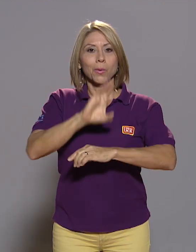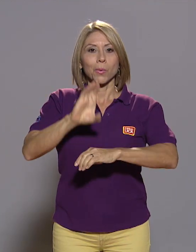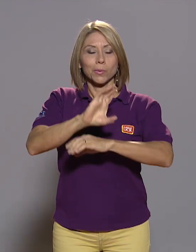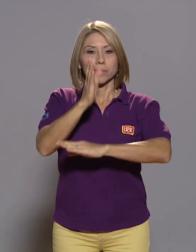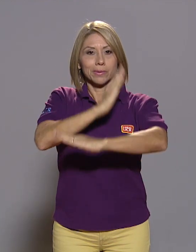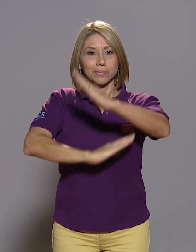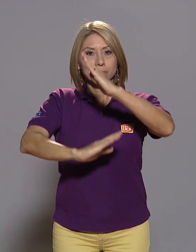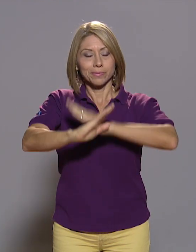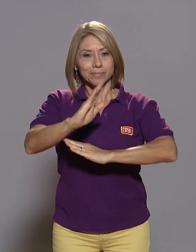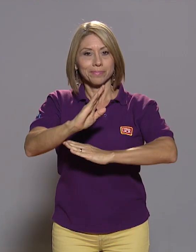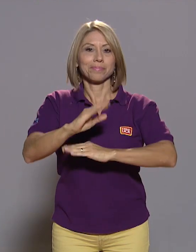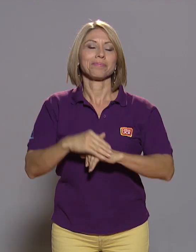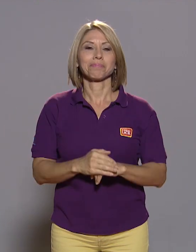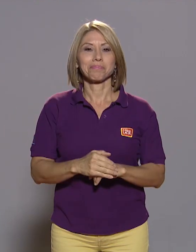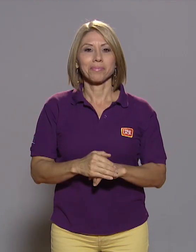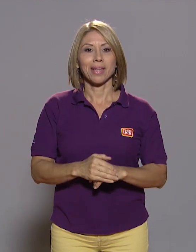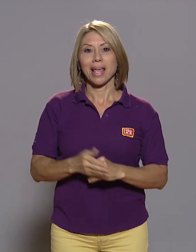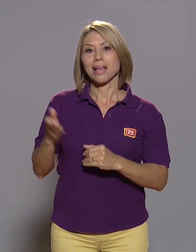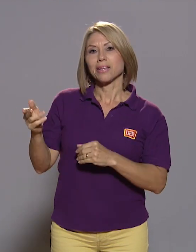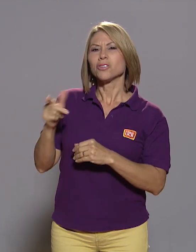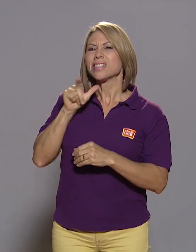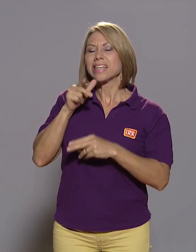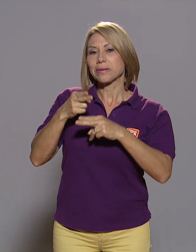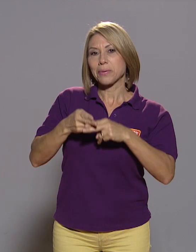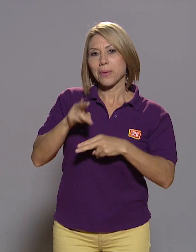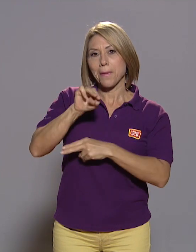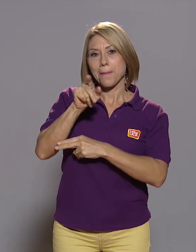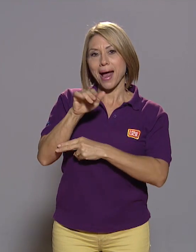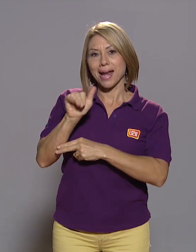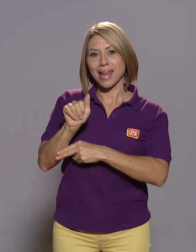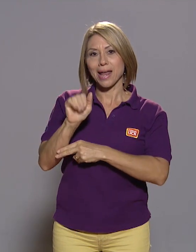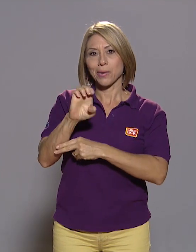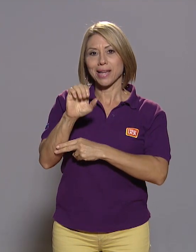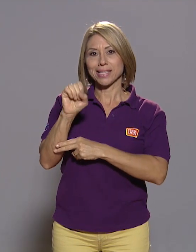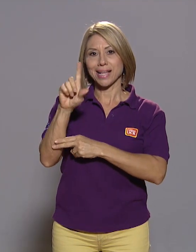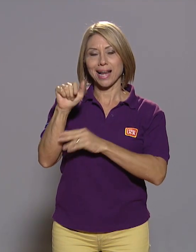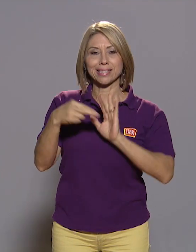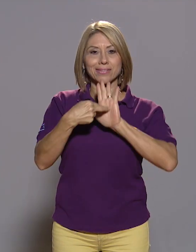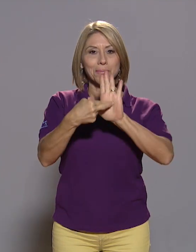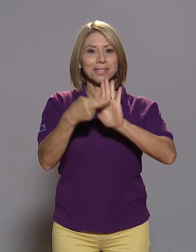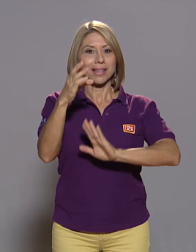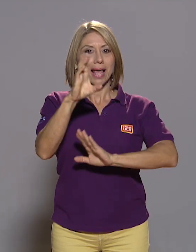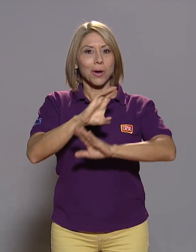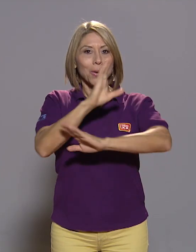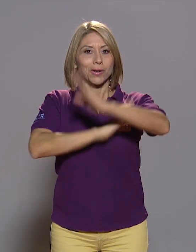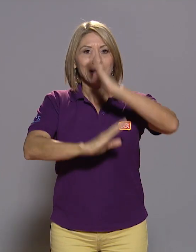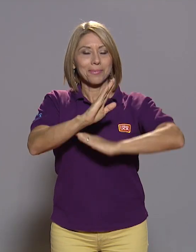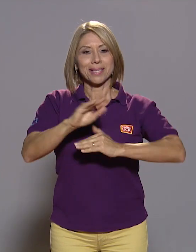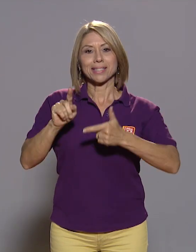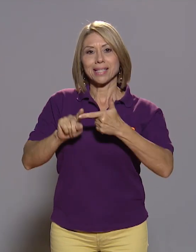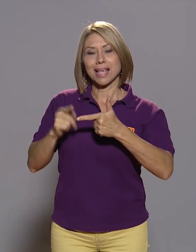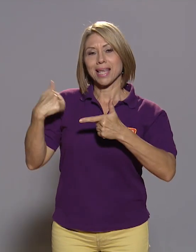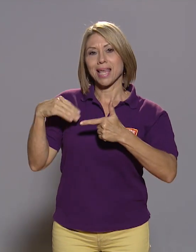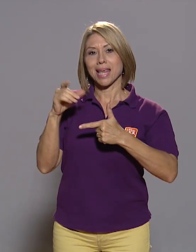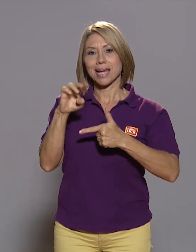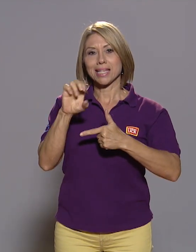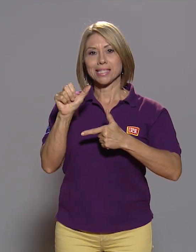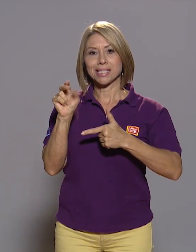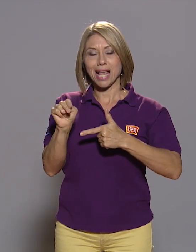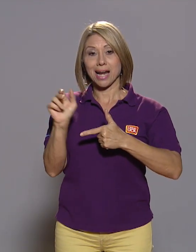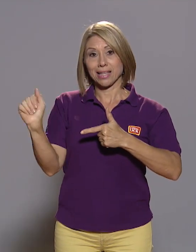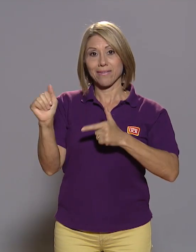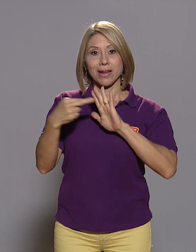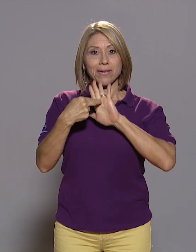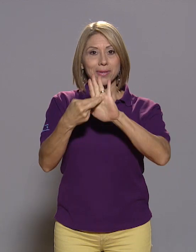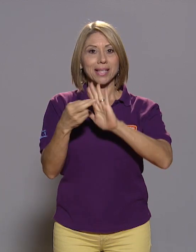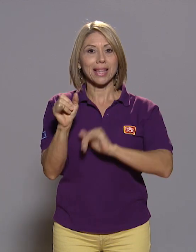del Consejo Nacional de Personas con Discapacidad. Se trata de María Eugenia Salas en representación de CONAPDIS y de Cristian Artavia en representación de